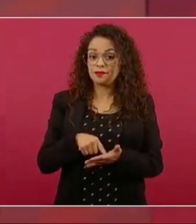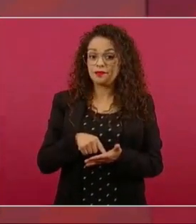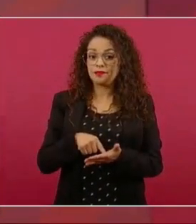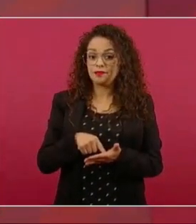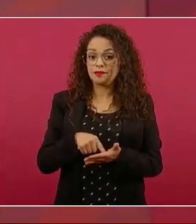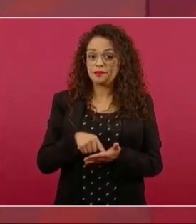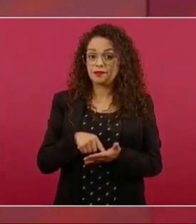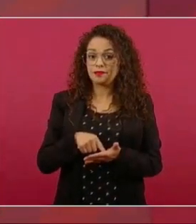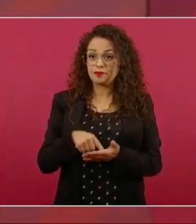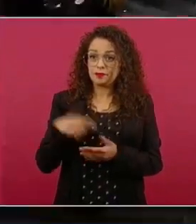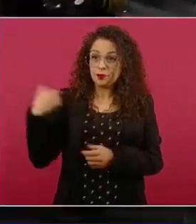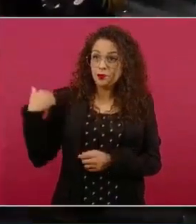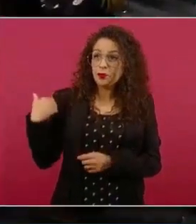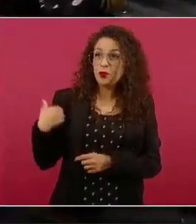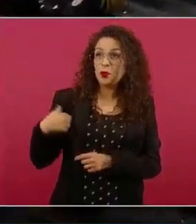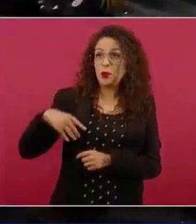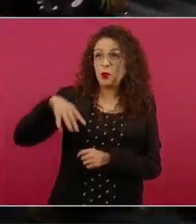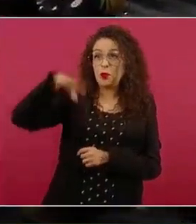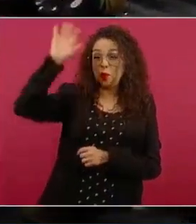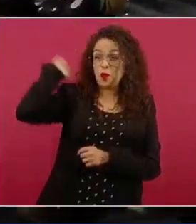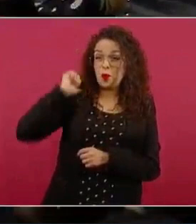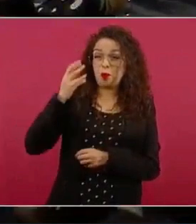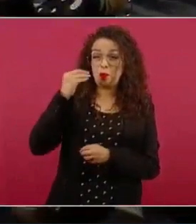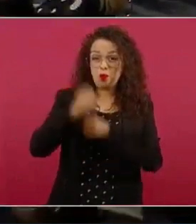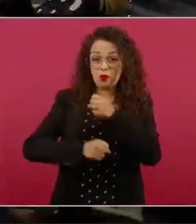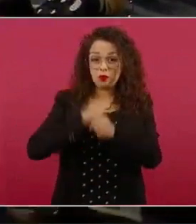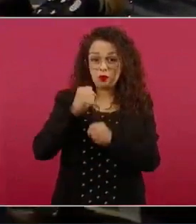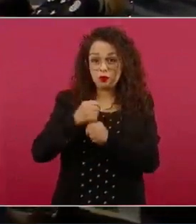la colonia,